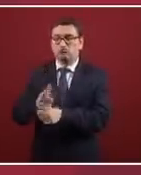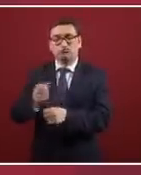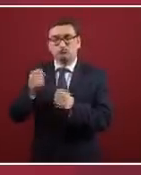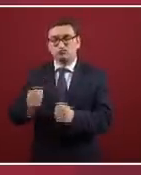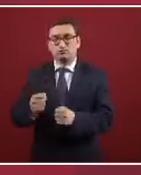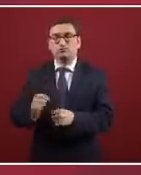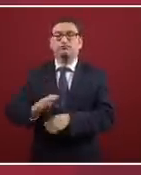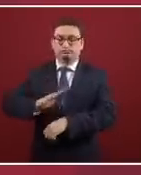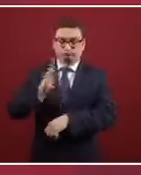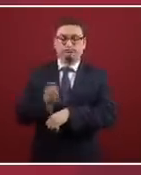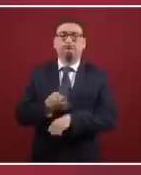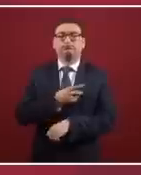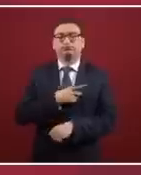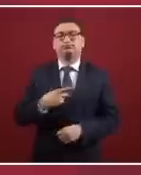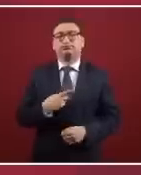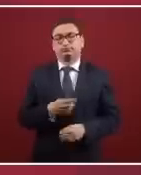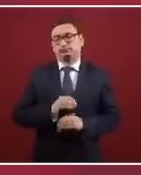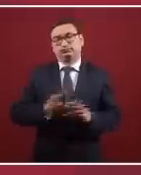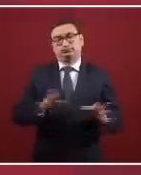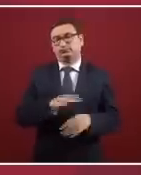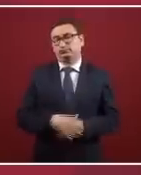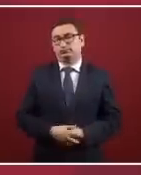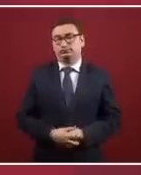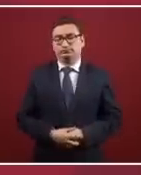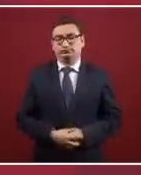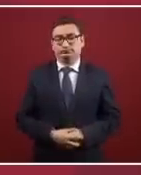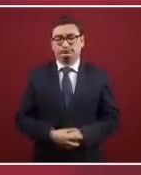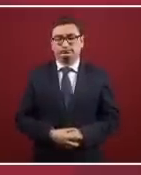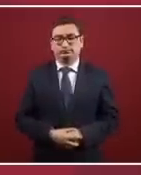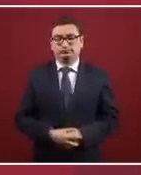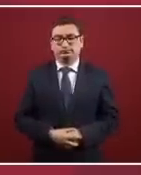castigar a los responsables. Gracias.